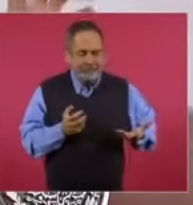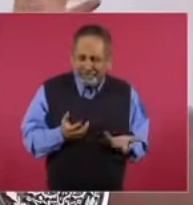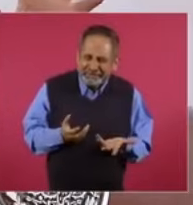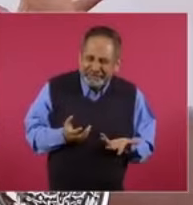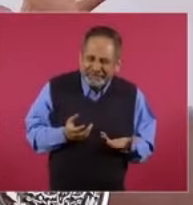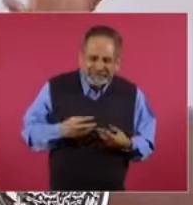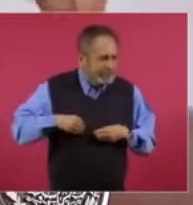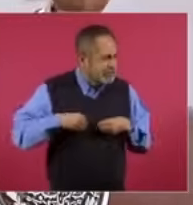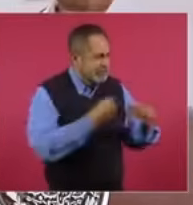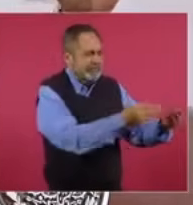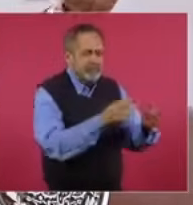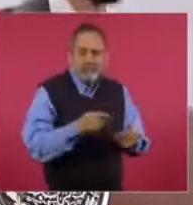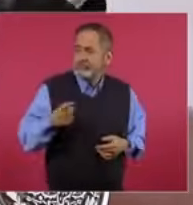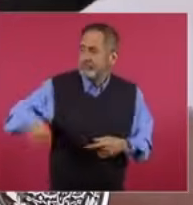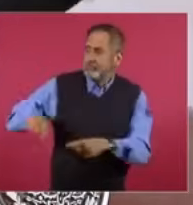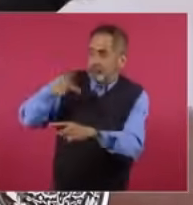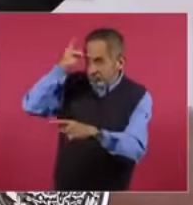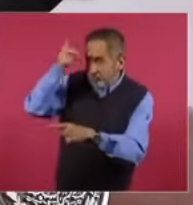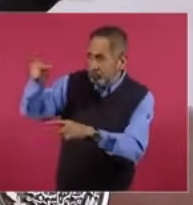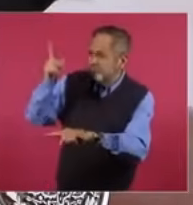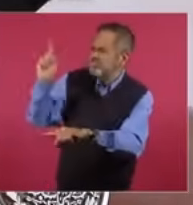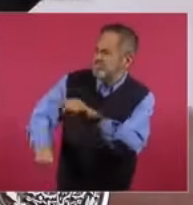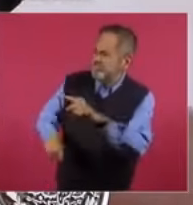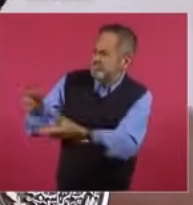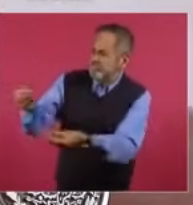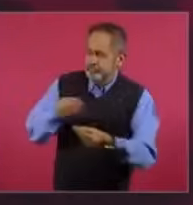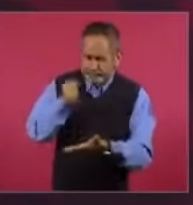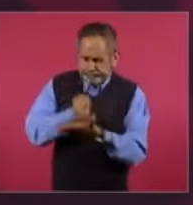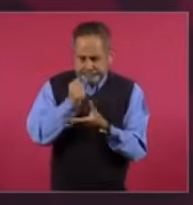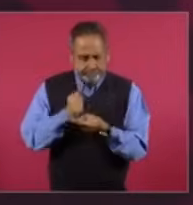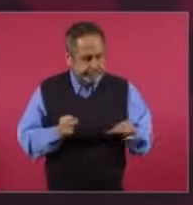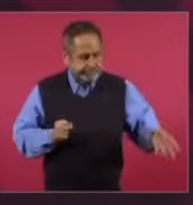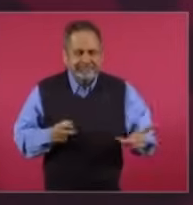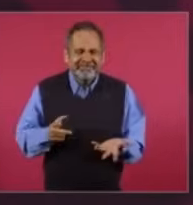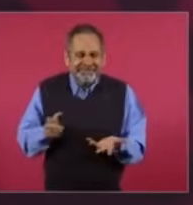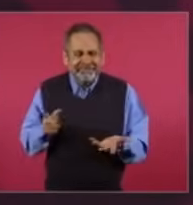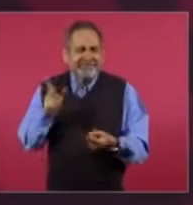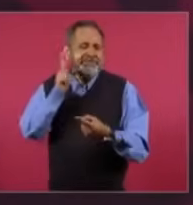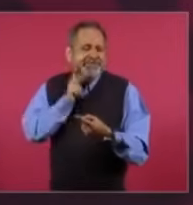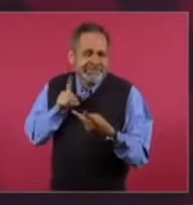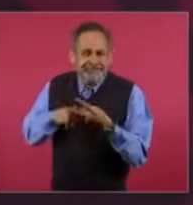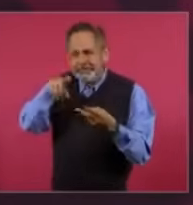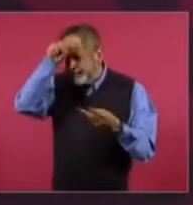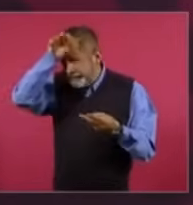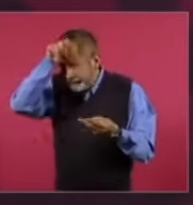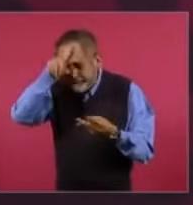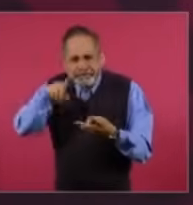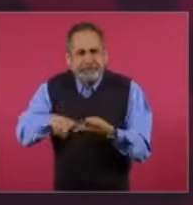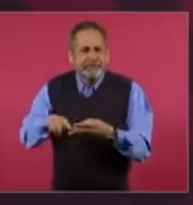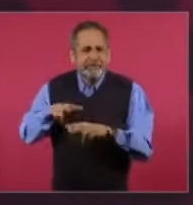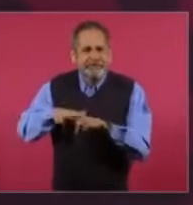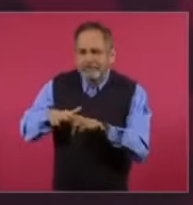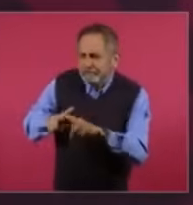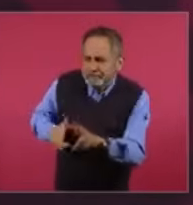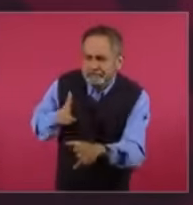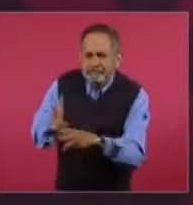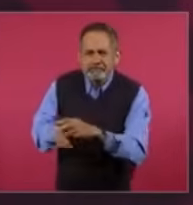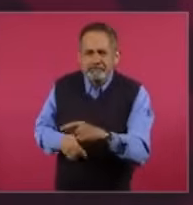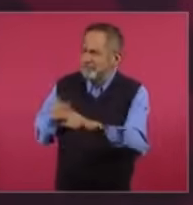entregar los bienes del pueblo, la nación, el petróleo, las minas, los